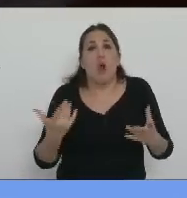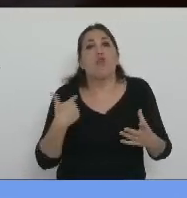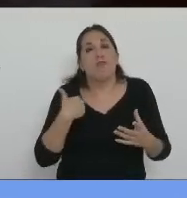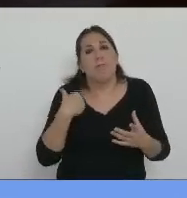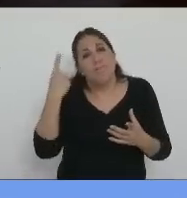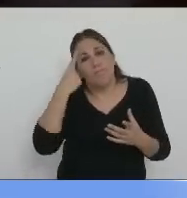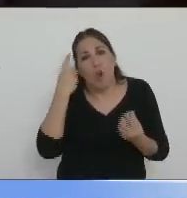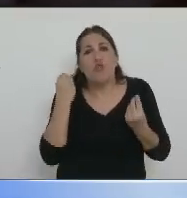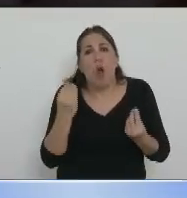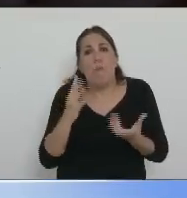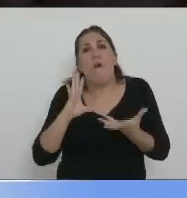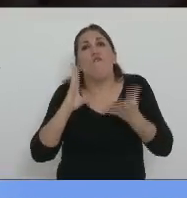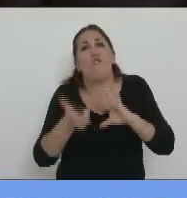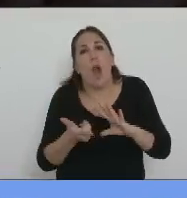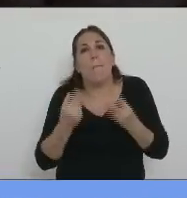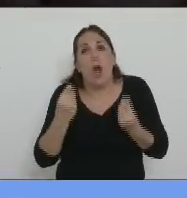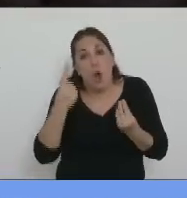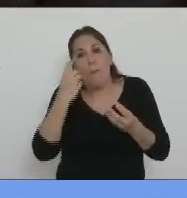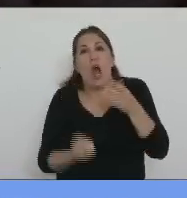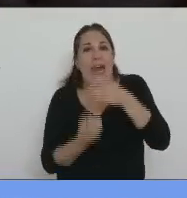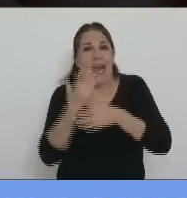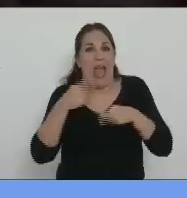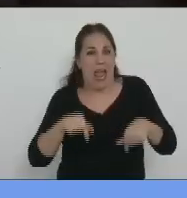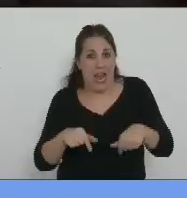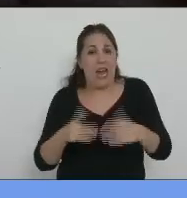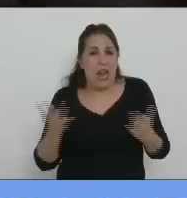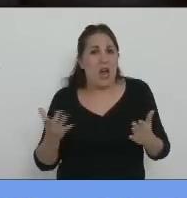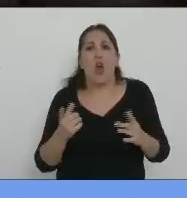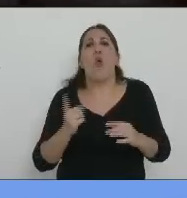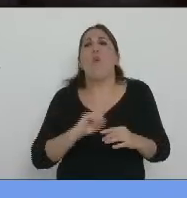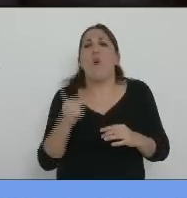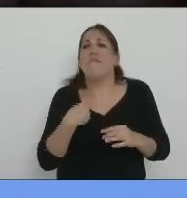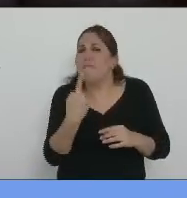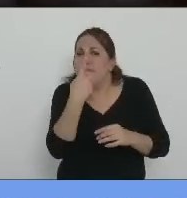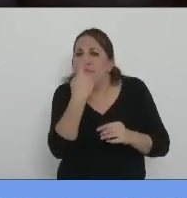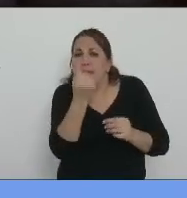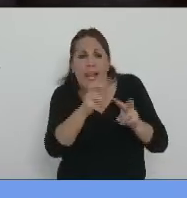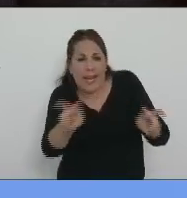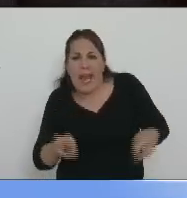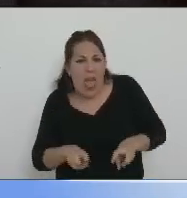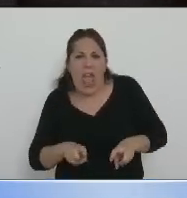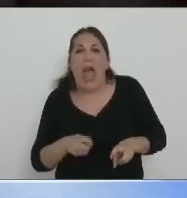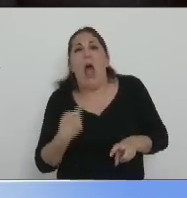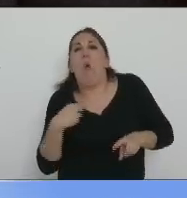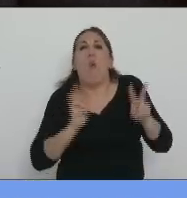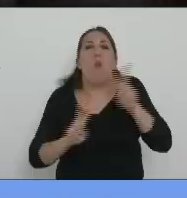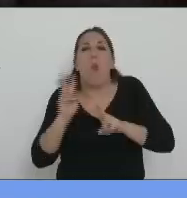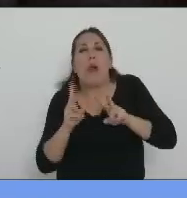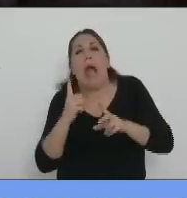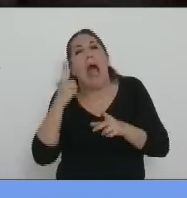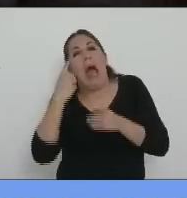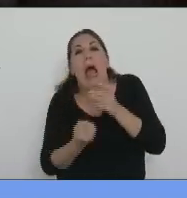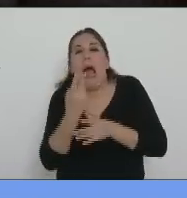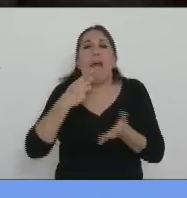mecanismo que está claro que la intención no es recaudar no escribían impuestos para nada nuestro objetivo